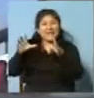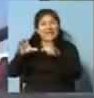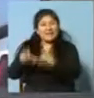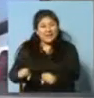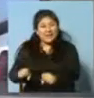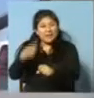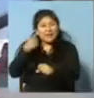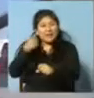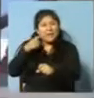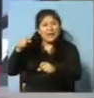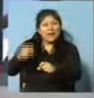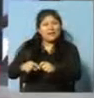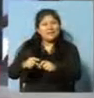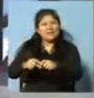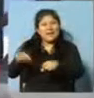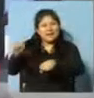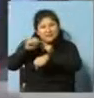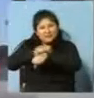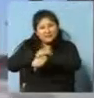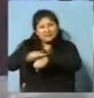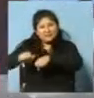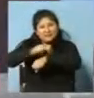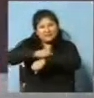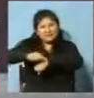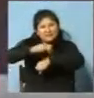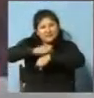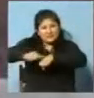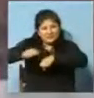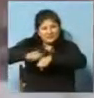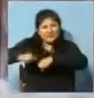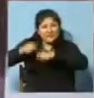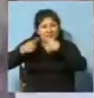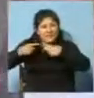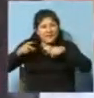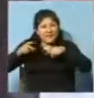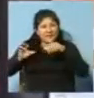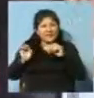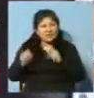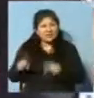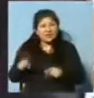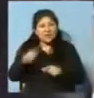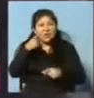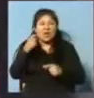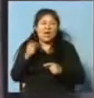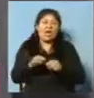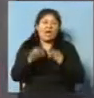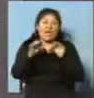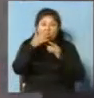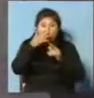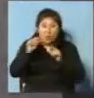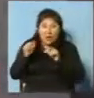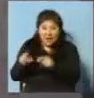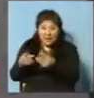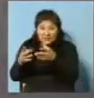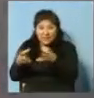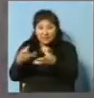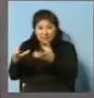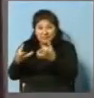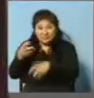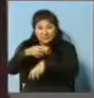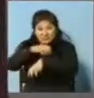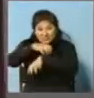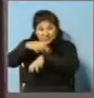esquila. Hemos dejado dos máquinas también para esquila, dos máquinas de hilado.